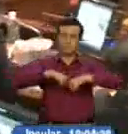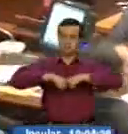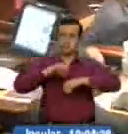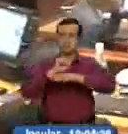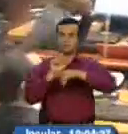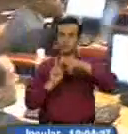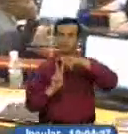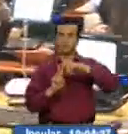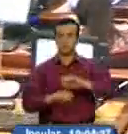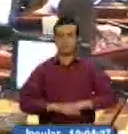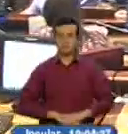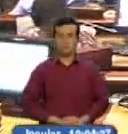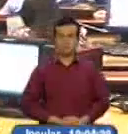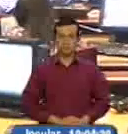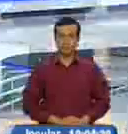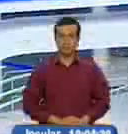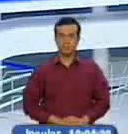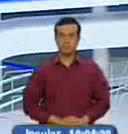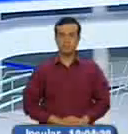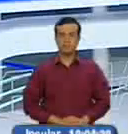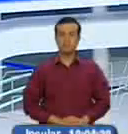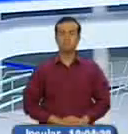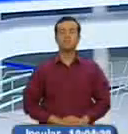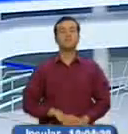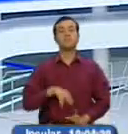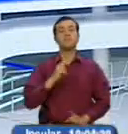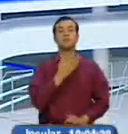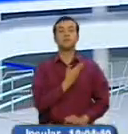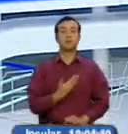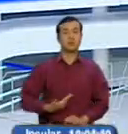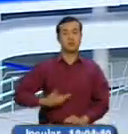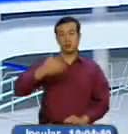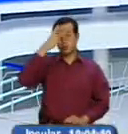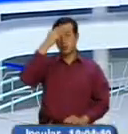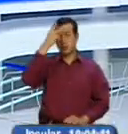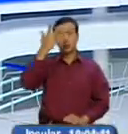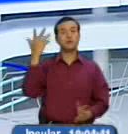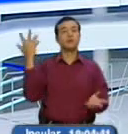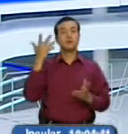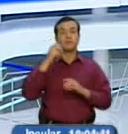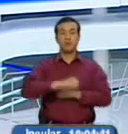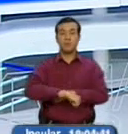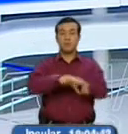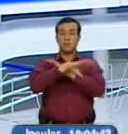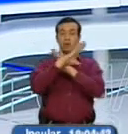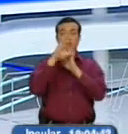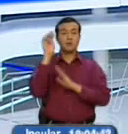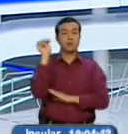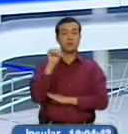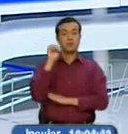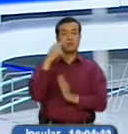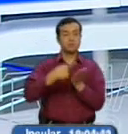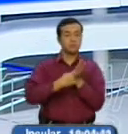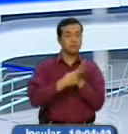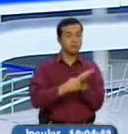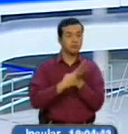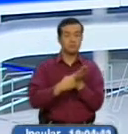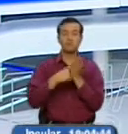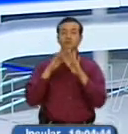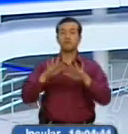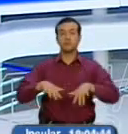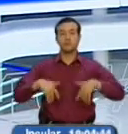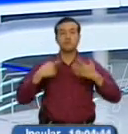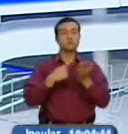Javier Ceballos, Ecuador TV. Y el vicepresidente Jorge Glass encabezó la mañana de este martes una sesión de gabinete